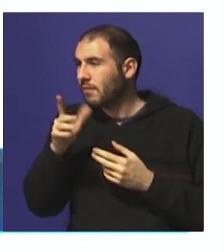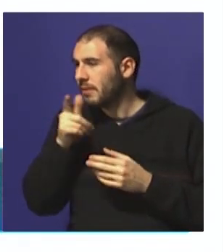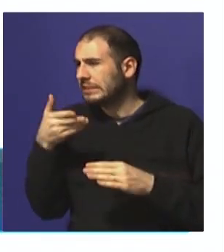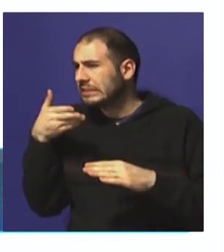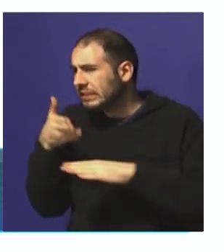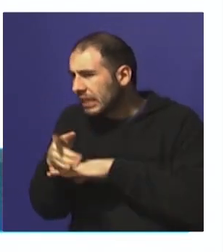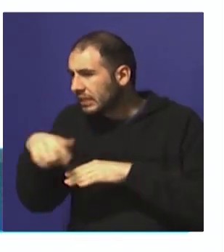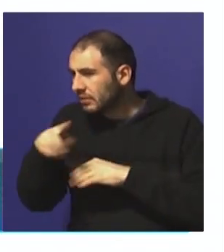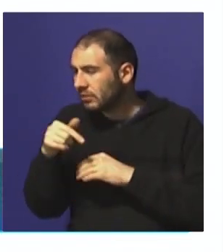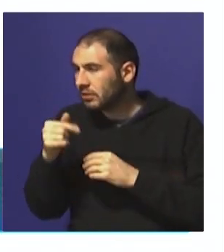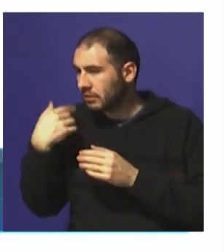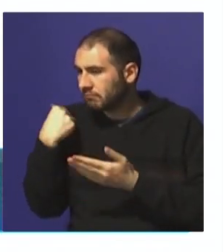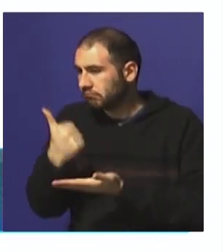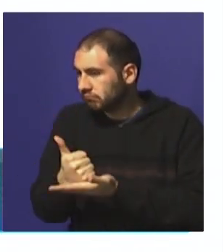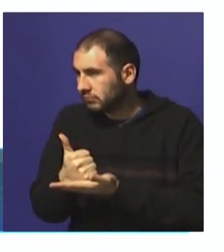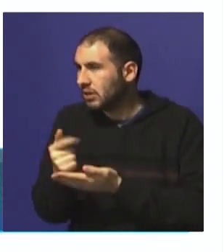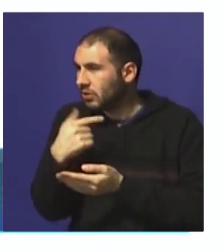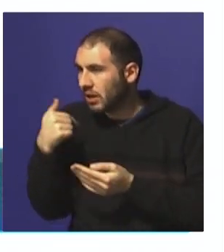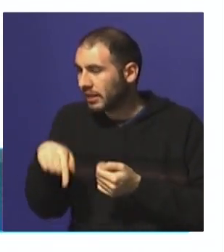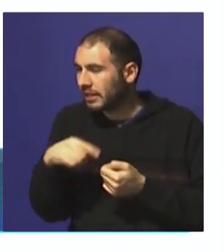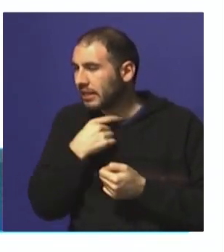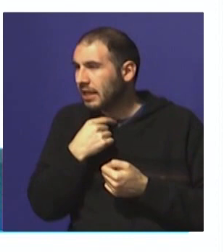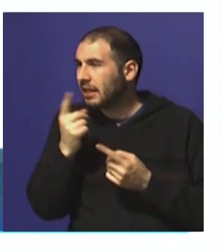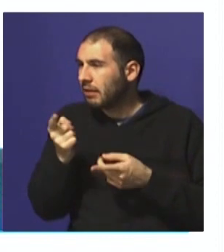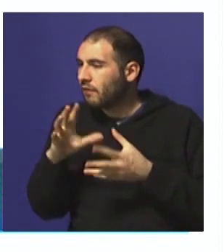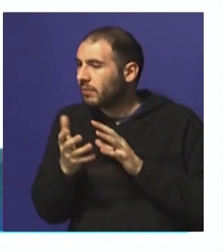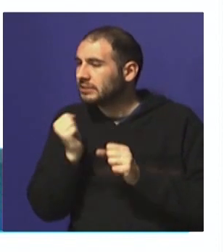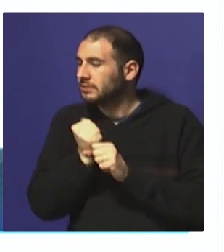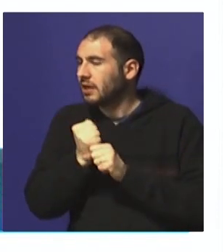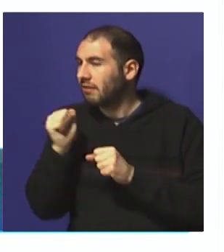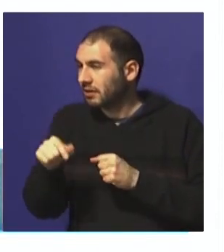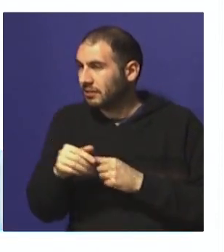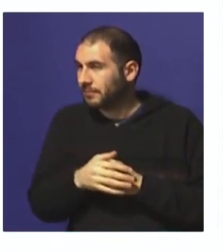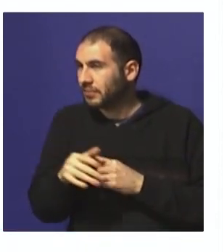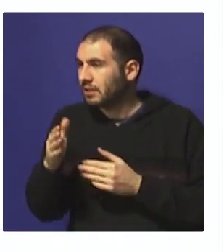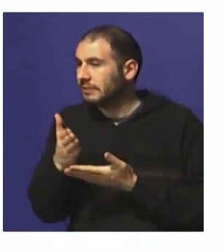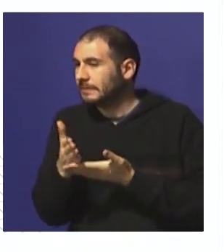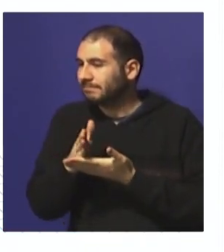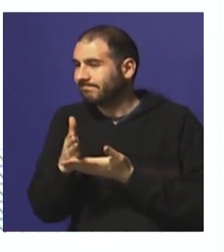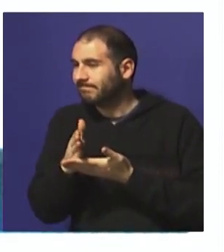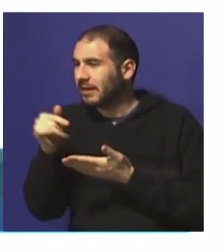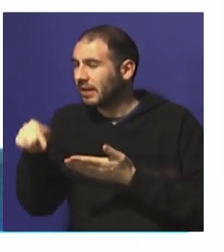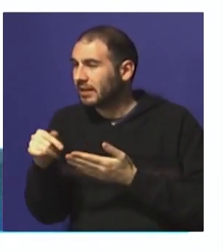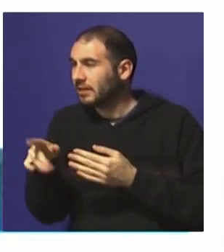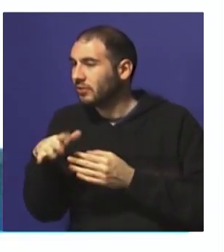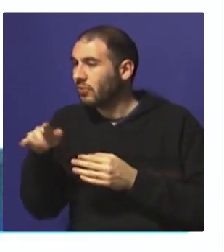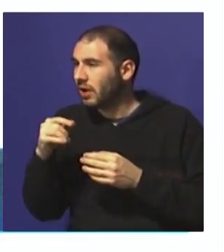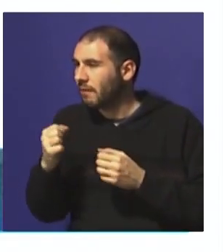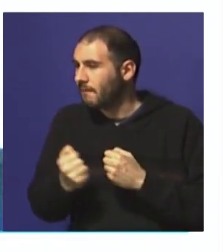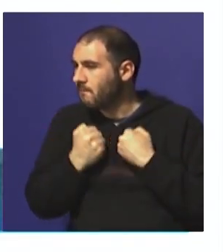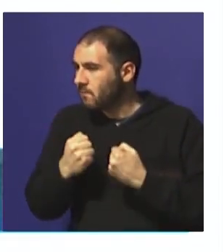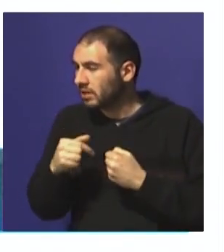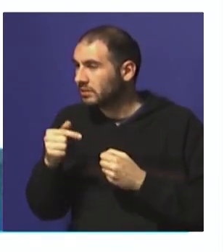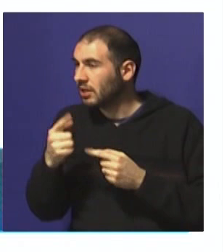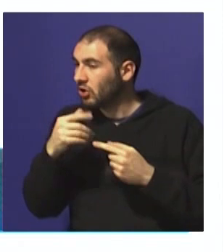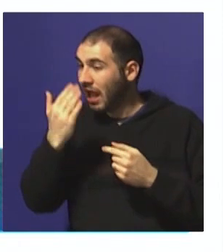invadidos por su presencia, y nosotros intentábamos como trabajar como justamente en el medio de ese canal energético entre